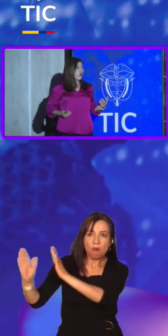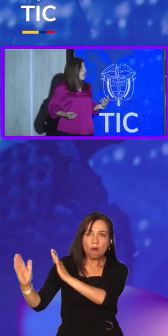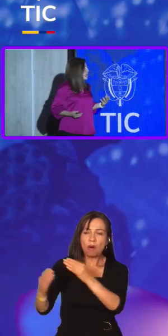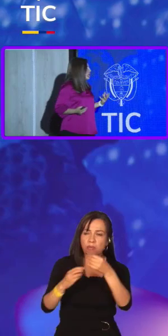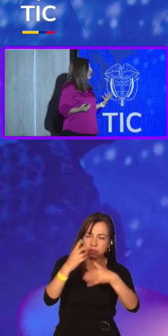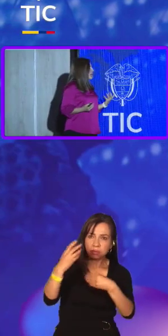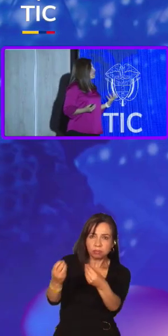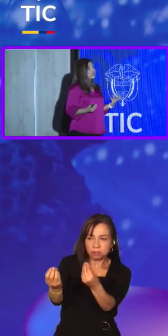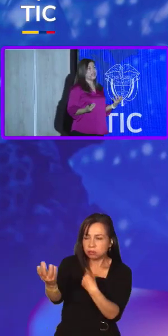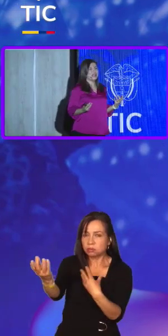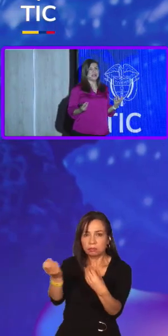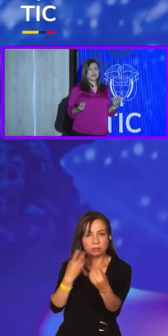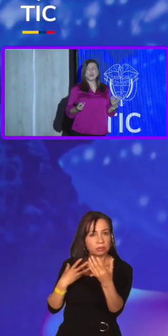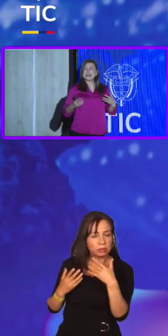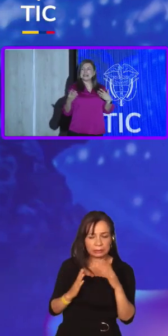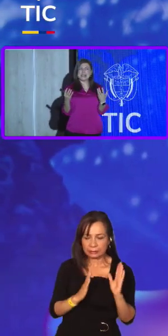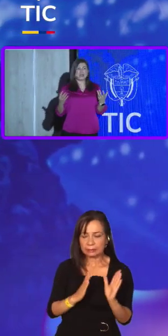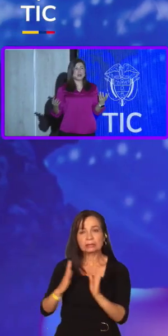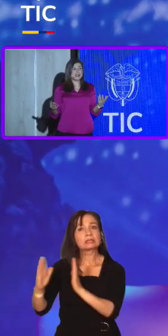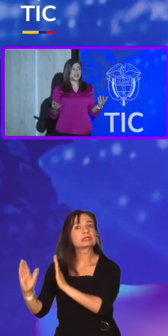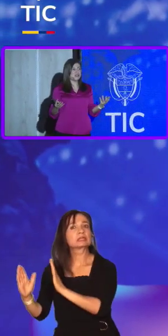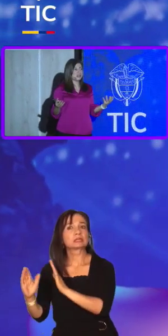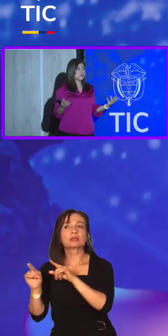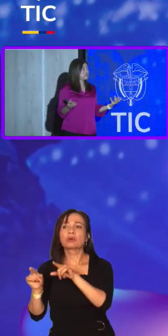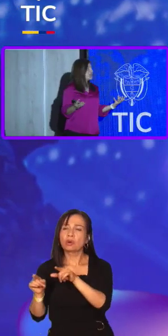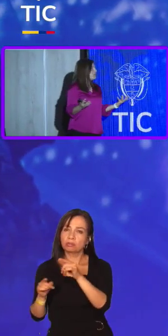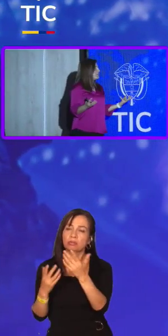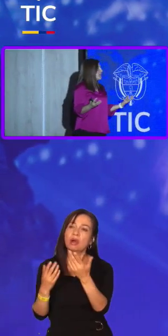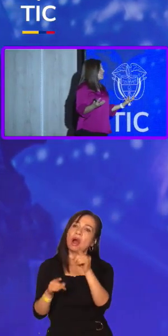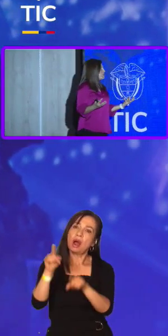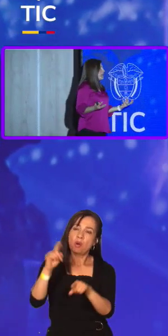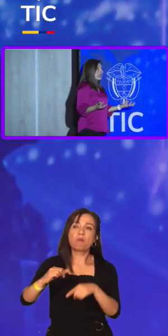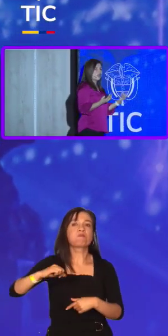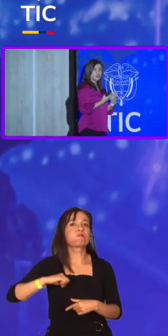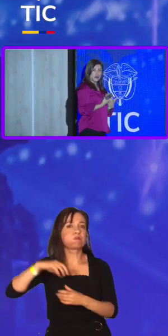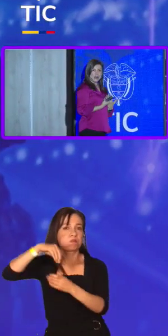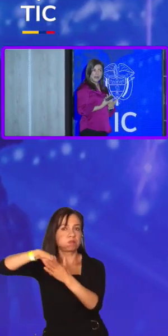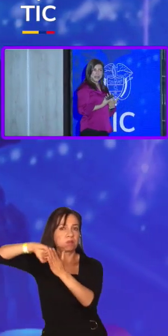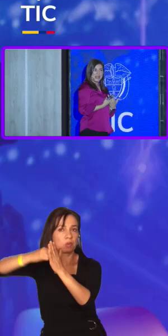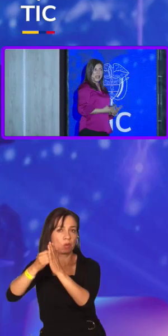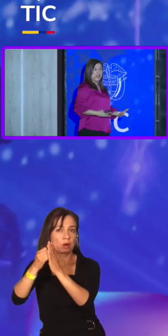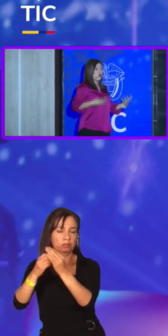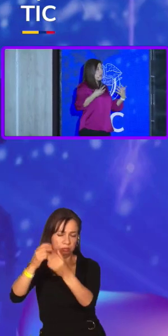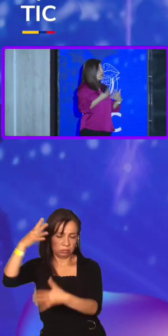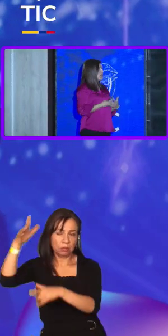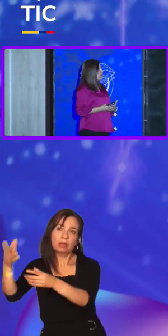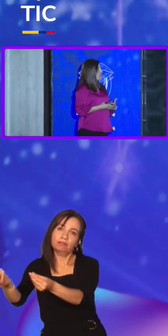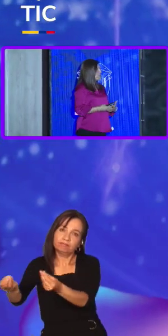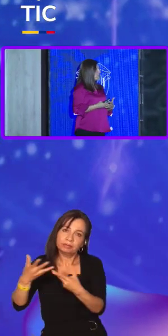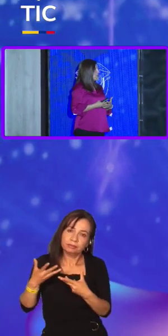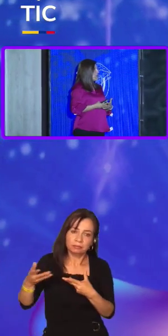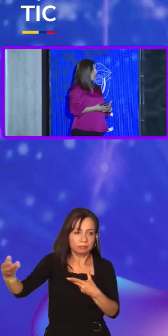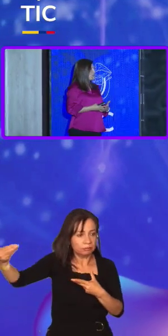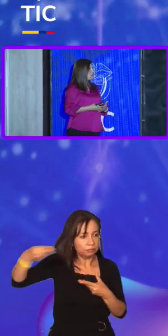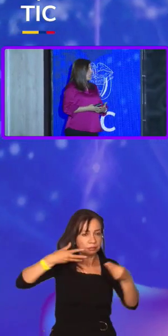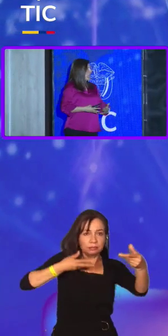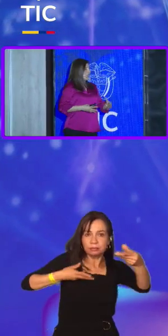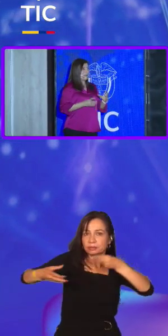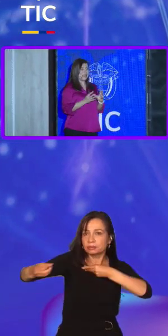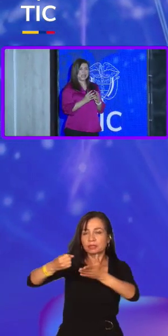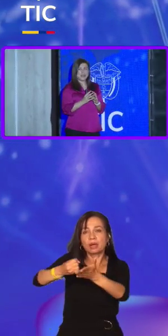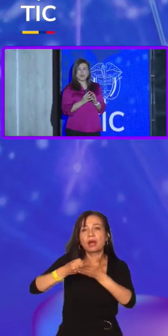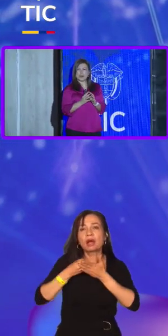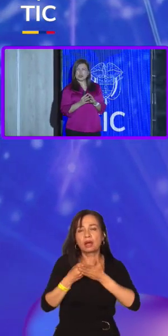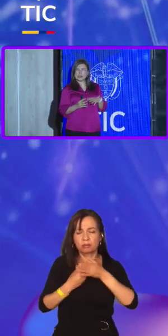organizamos. ¿Cómo logramos que convencer a todos aquellos que poseen los datos para que nos colaboren y cómo organizamos estos